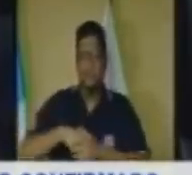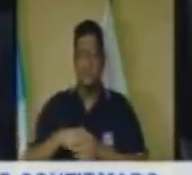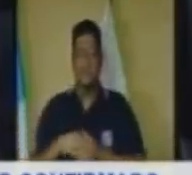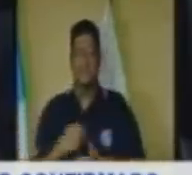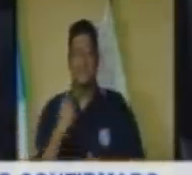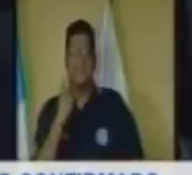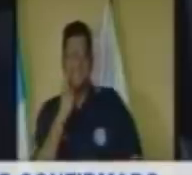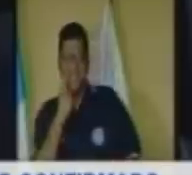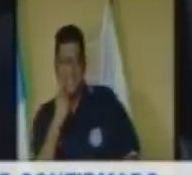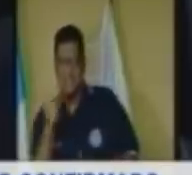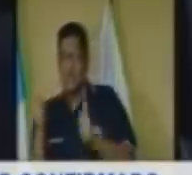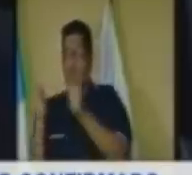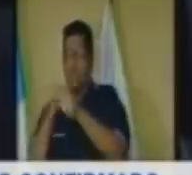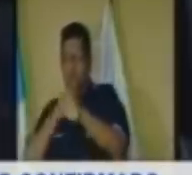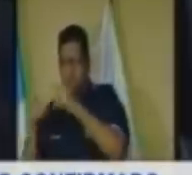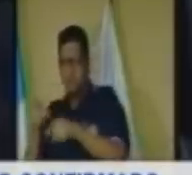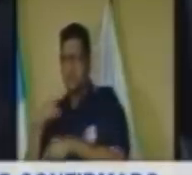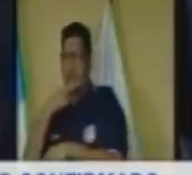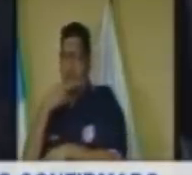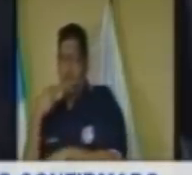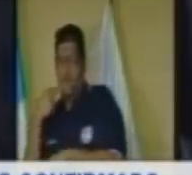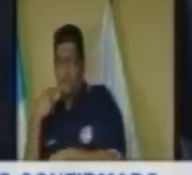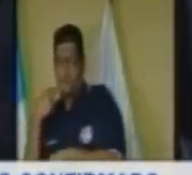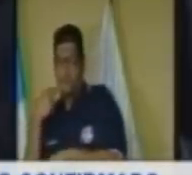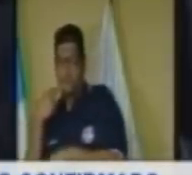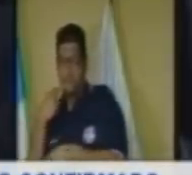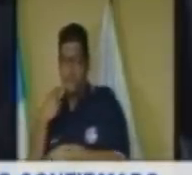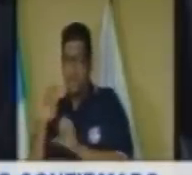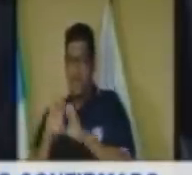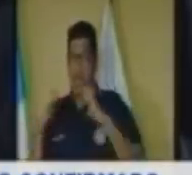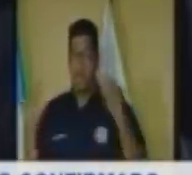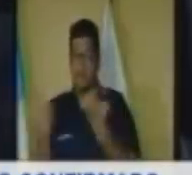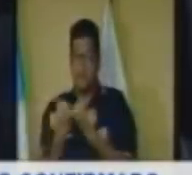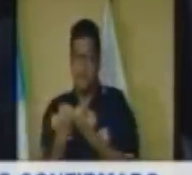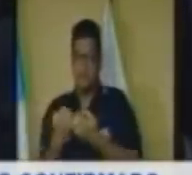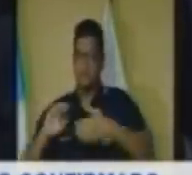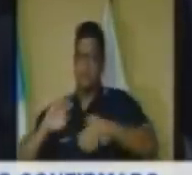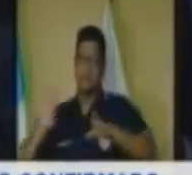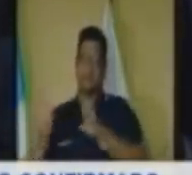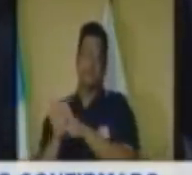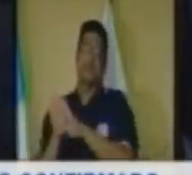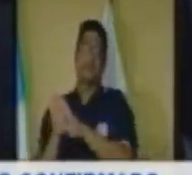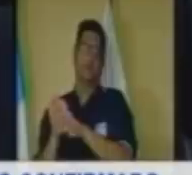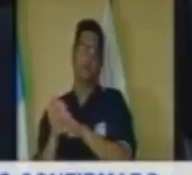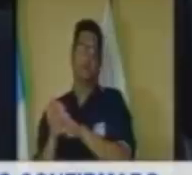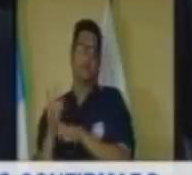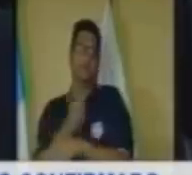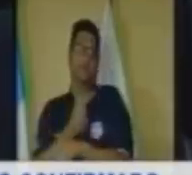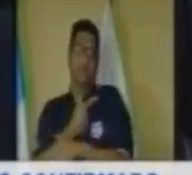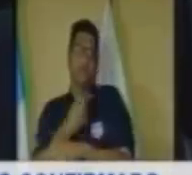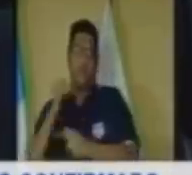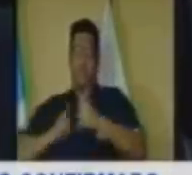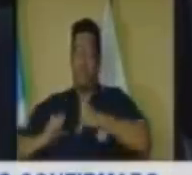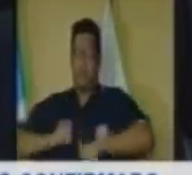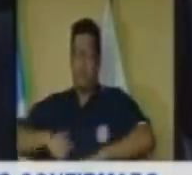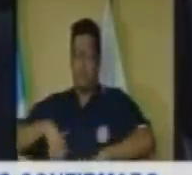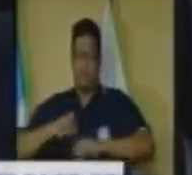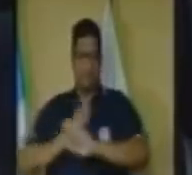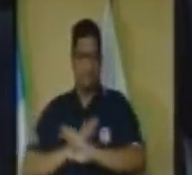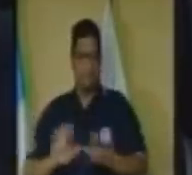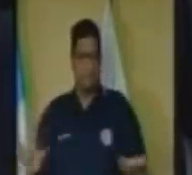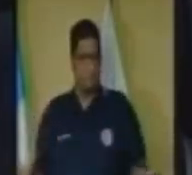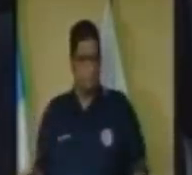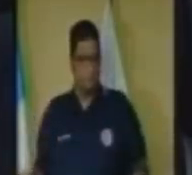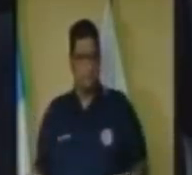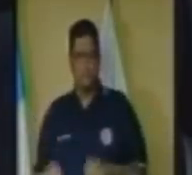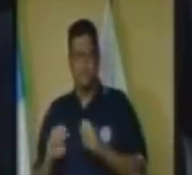de contención, es evitar la propagación de este virus. Hasta ahorita tenemos solo dos casos.